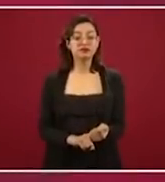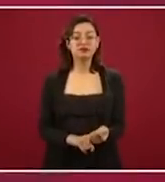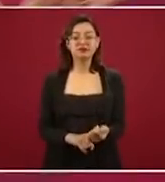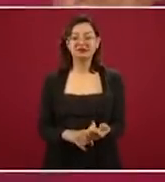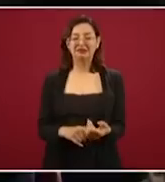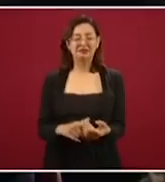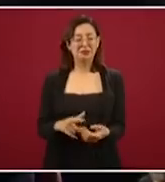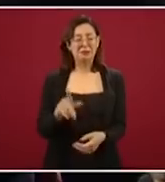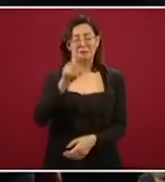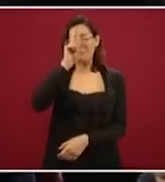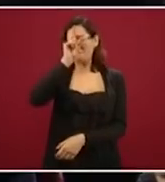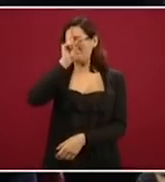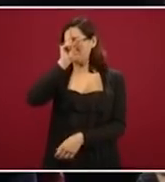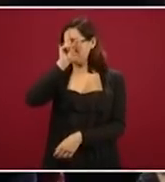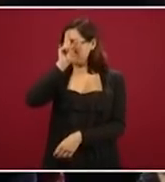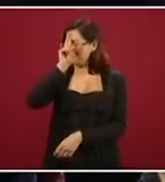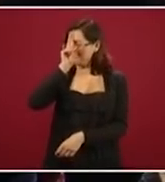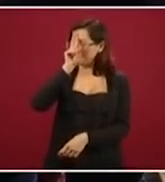imperaba